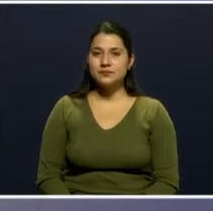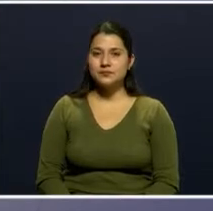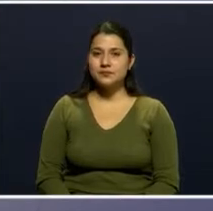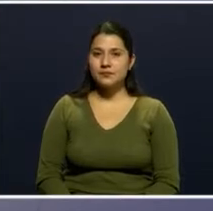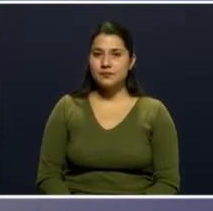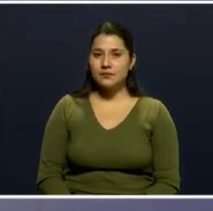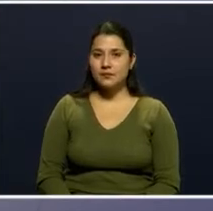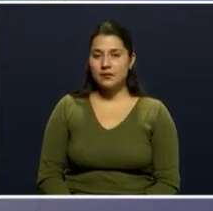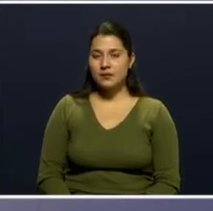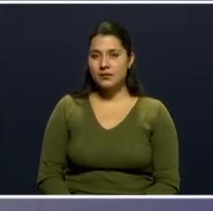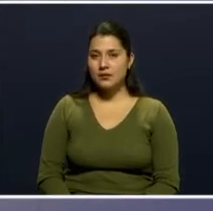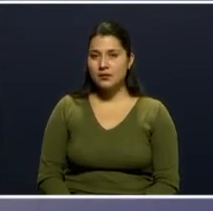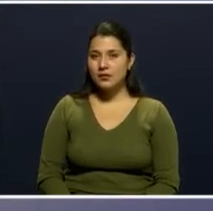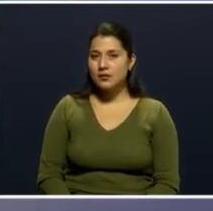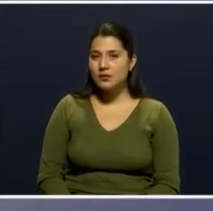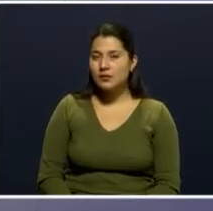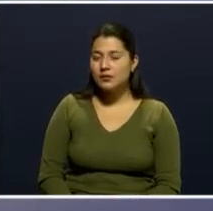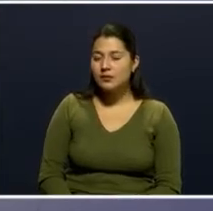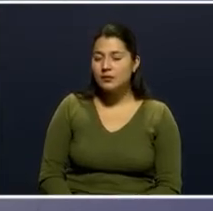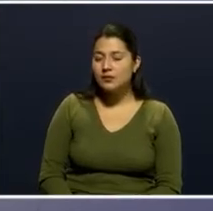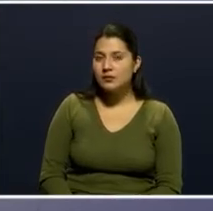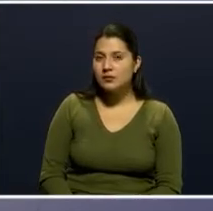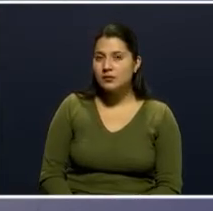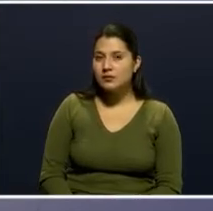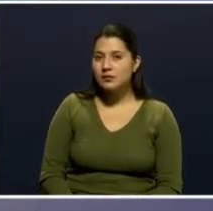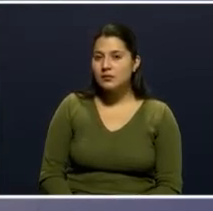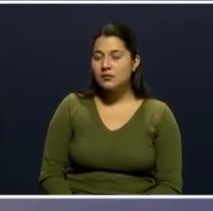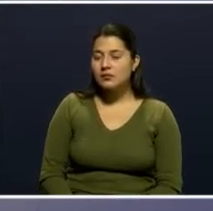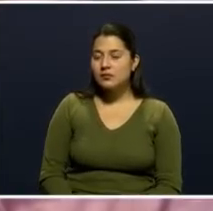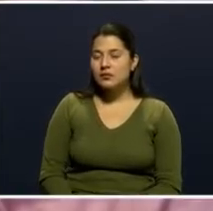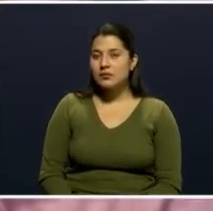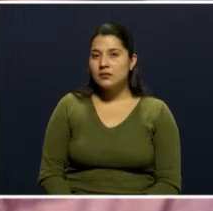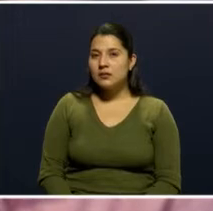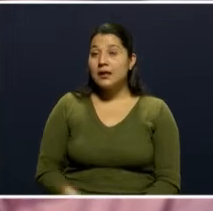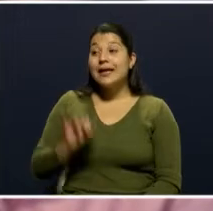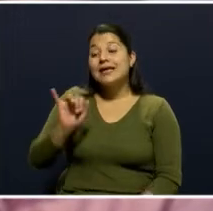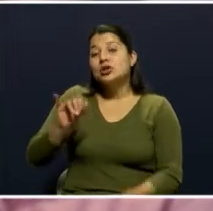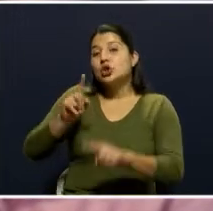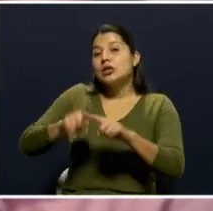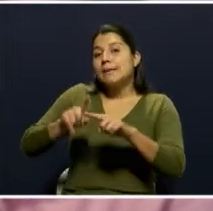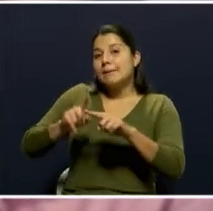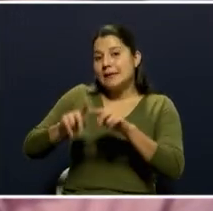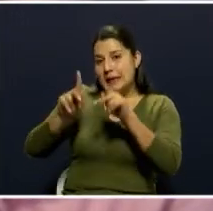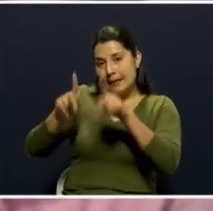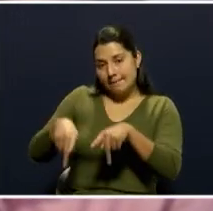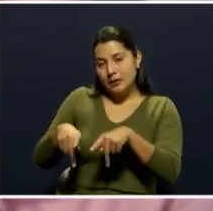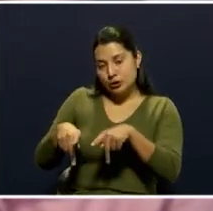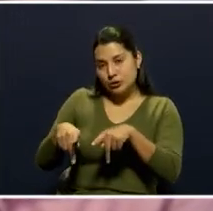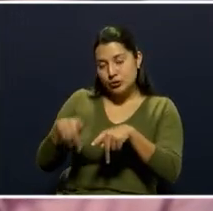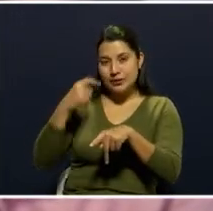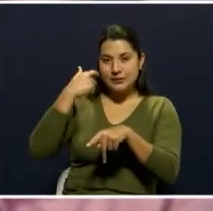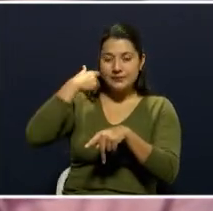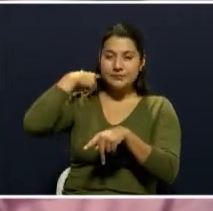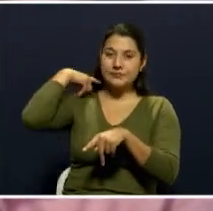Para cualquiera de los dos. Eso va mucho también en función del sujeto, ¿verdad? Del sujeto que se infecte, porque